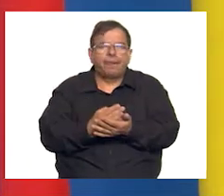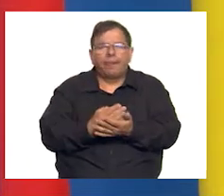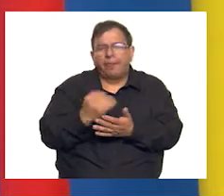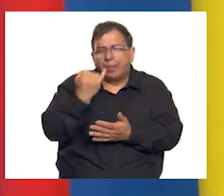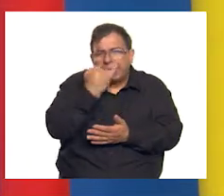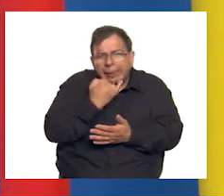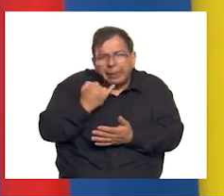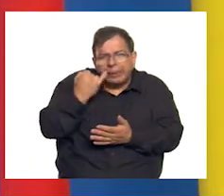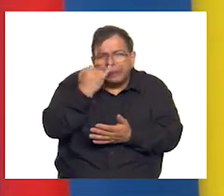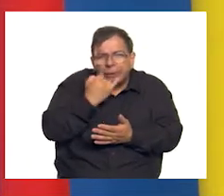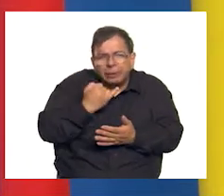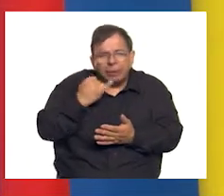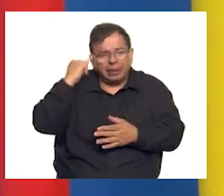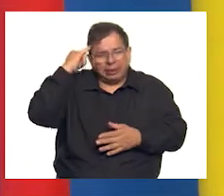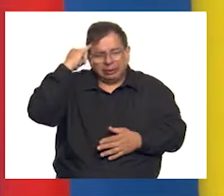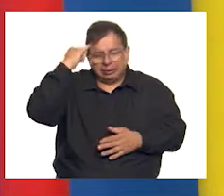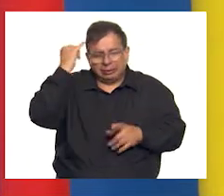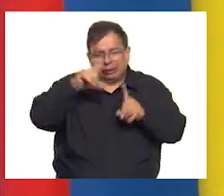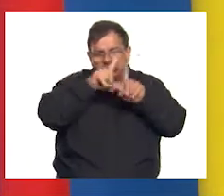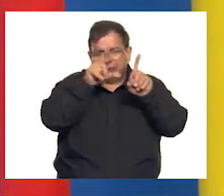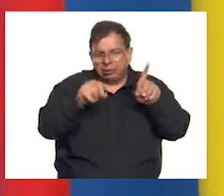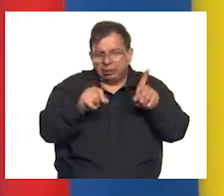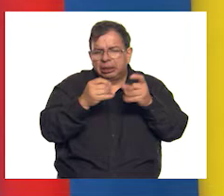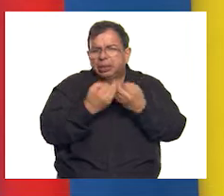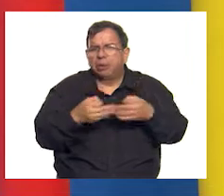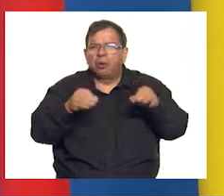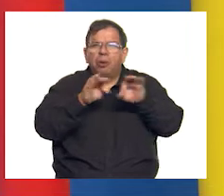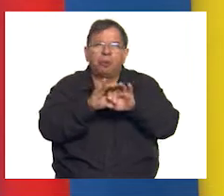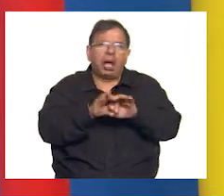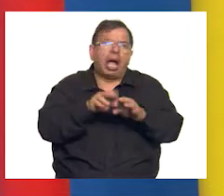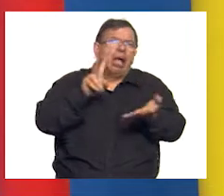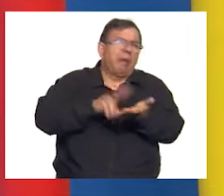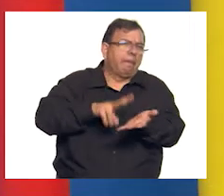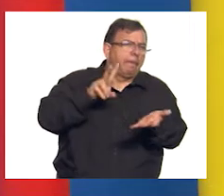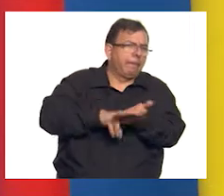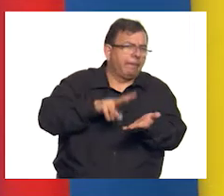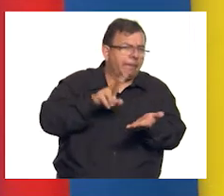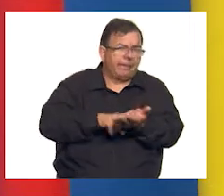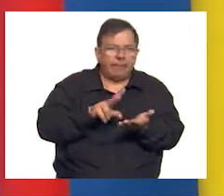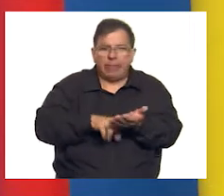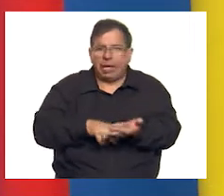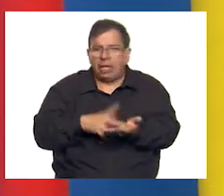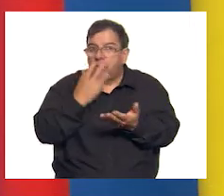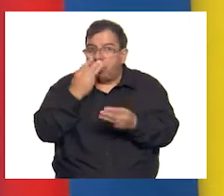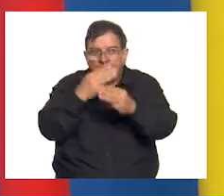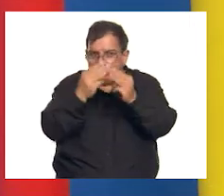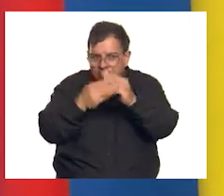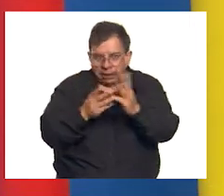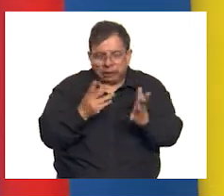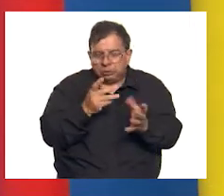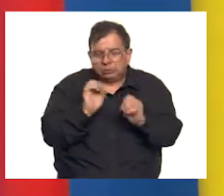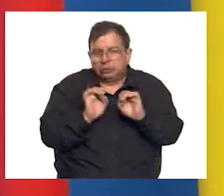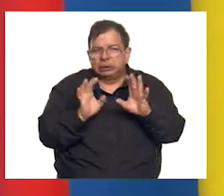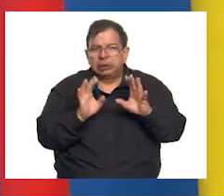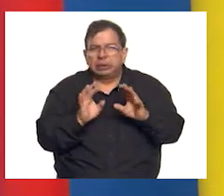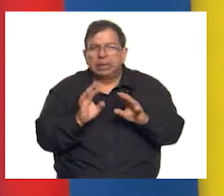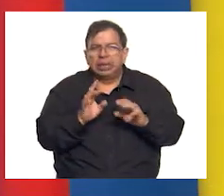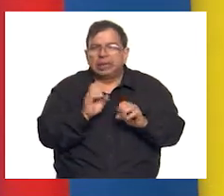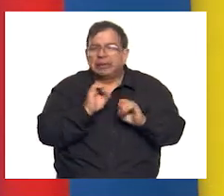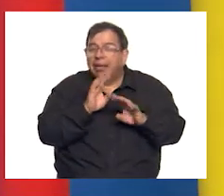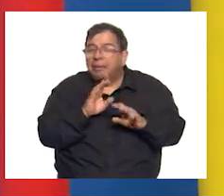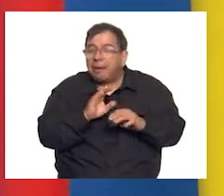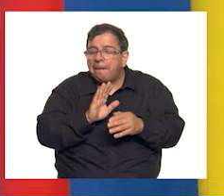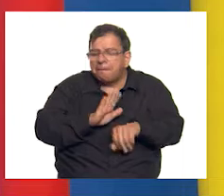nuestras lenguas indígenas nacionales es fundamental porque son un patrimonio cultural inmaterial de México y de la humanidad, sino tal